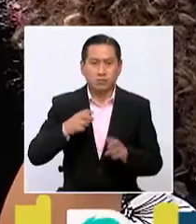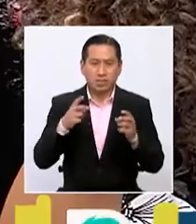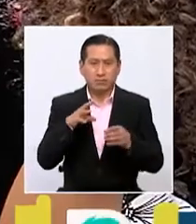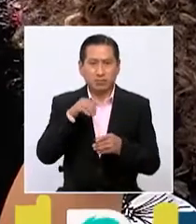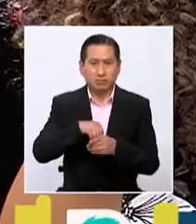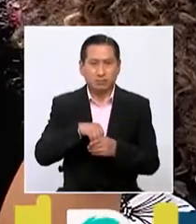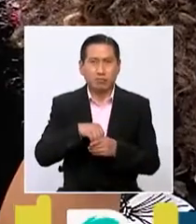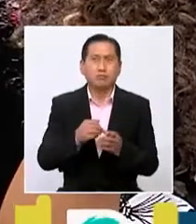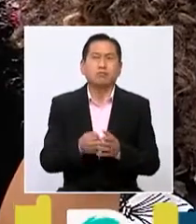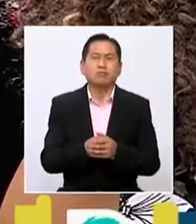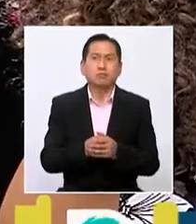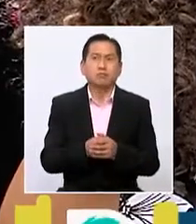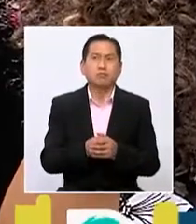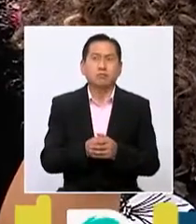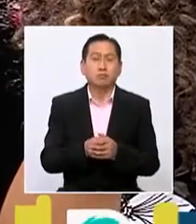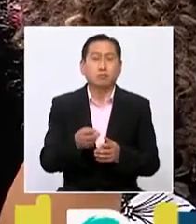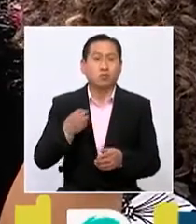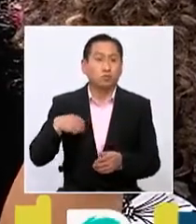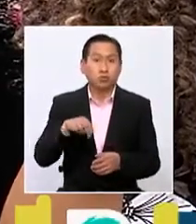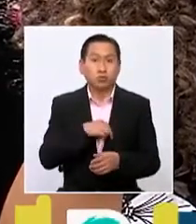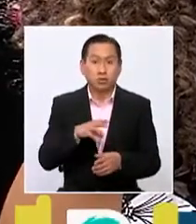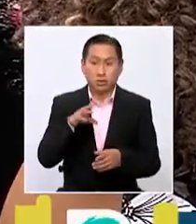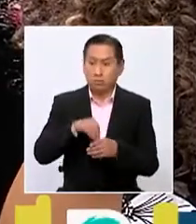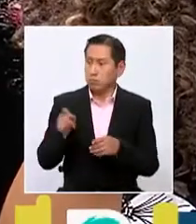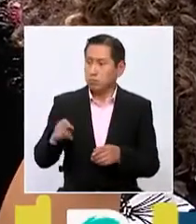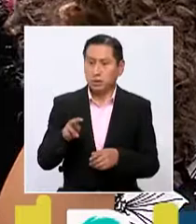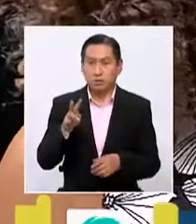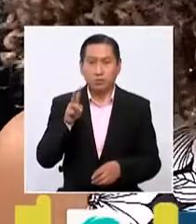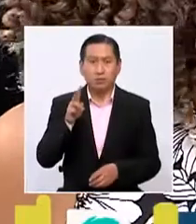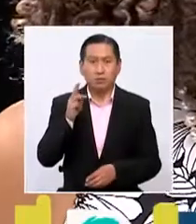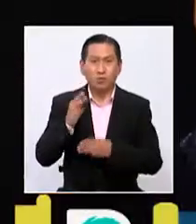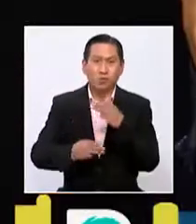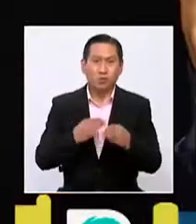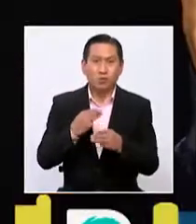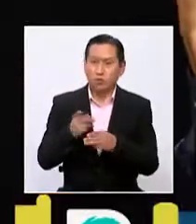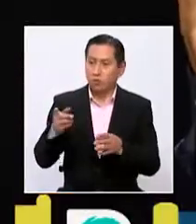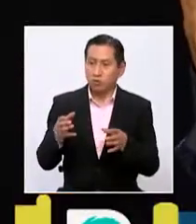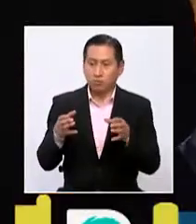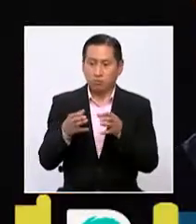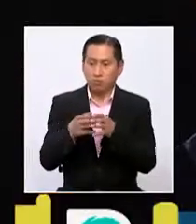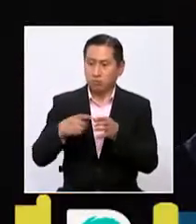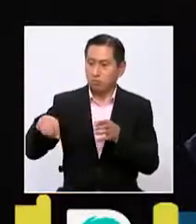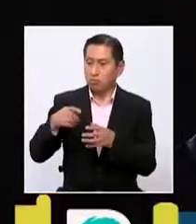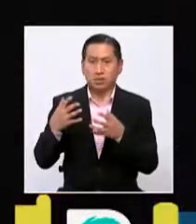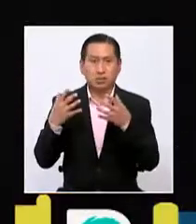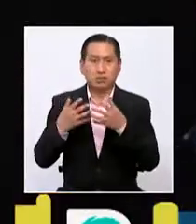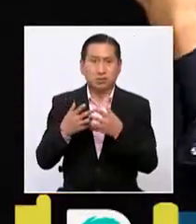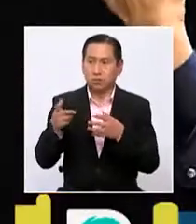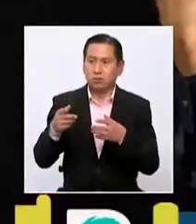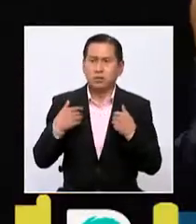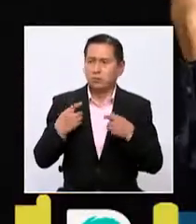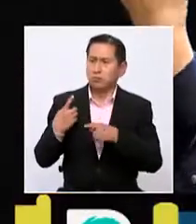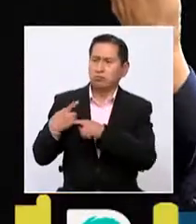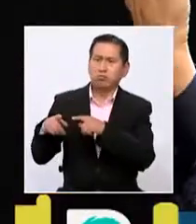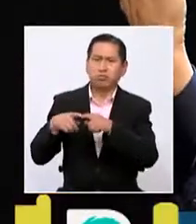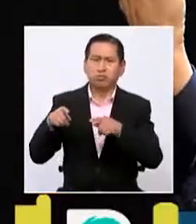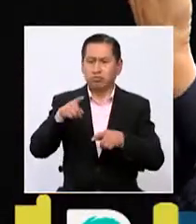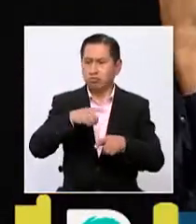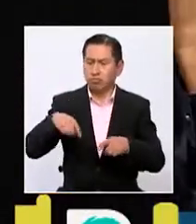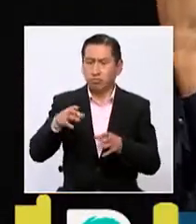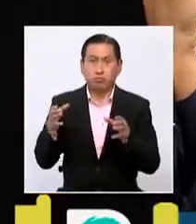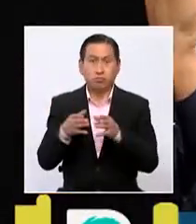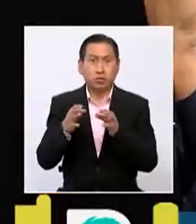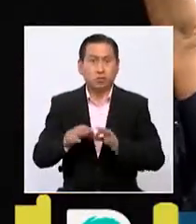nosotros somos y pertenecemos, Telemundo pertenece a una empresa que se llama NBC Universal, es un conglomerado importante.